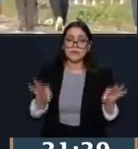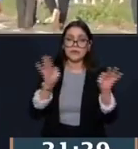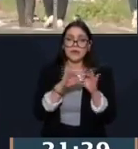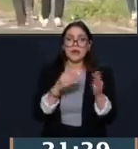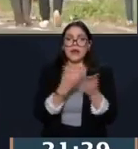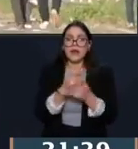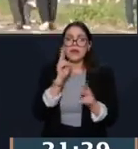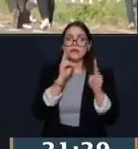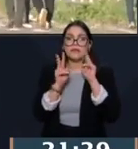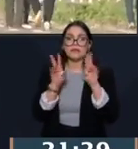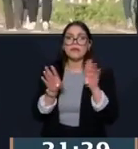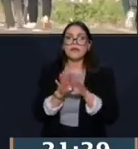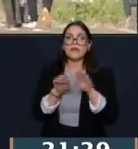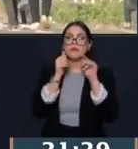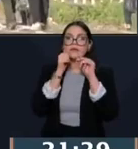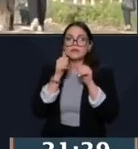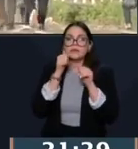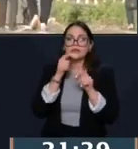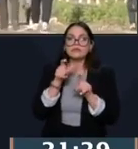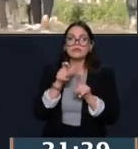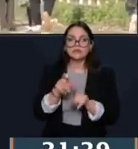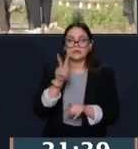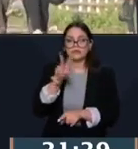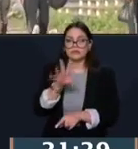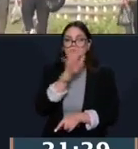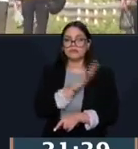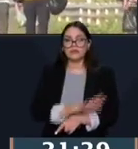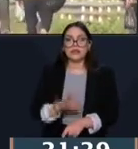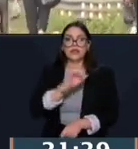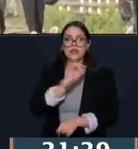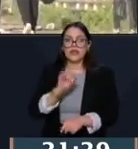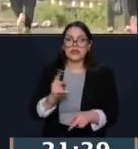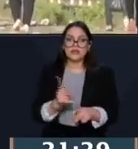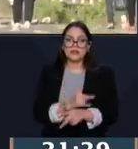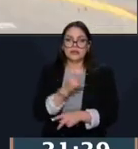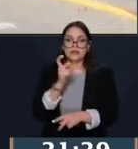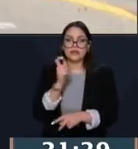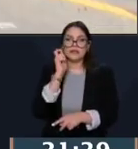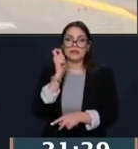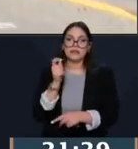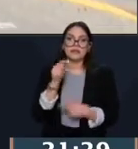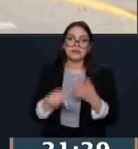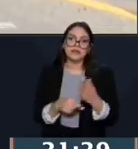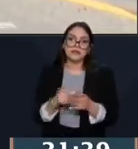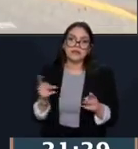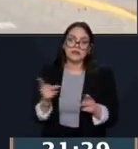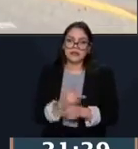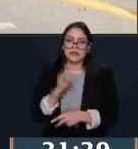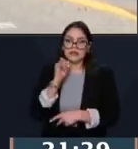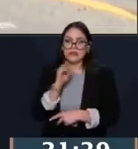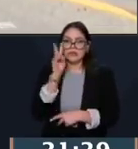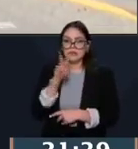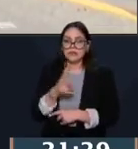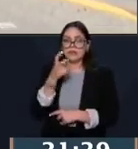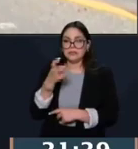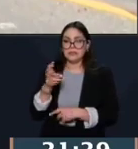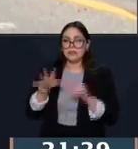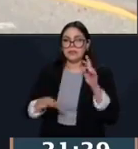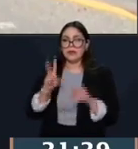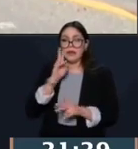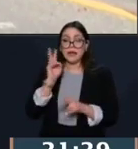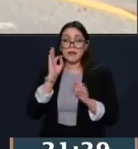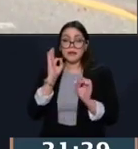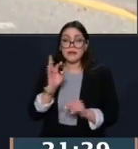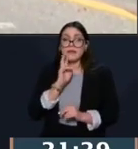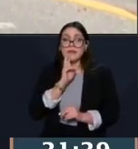un seguimiento pues que es inédito en la historia de nuestro país, ¿no? Así es. De una circunstancia en que efectivamente se dé, digamos, un resultado